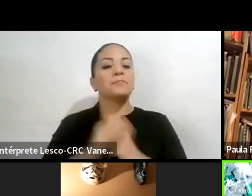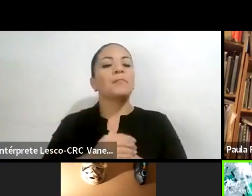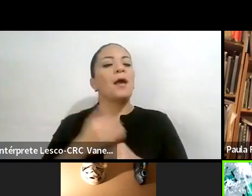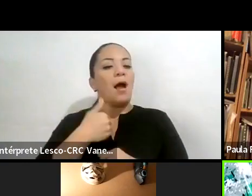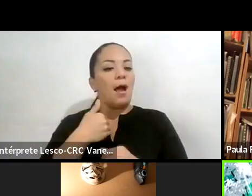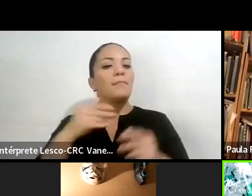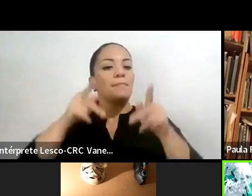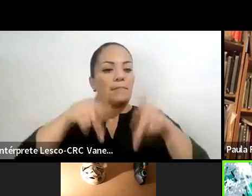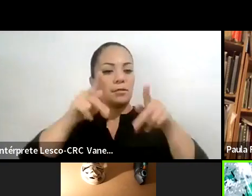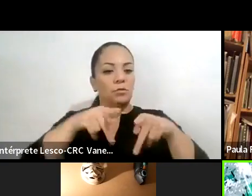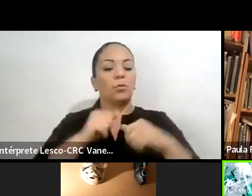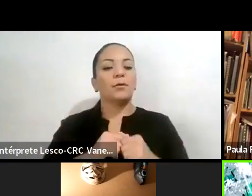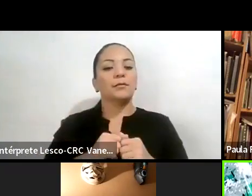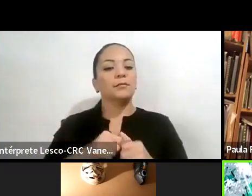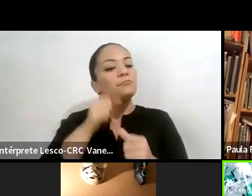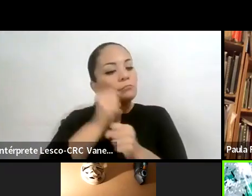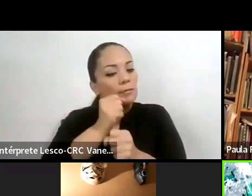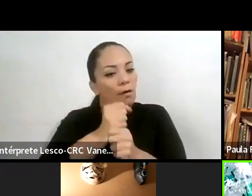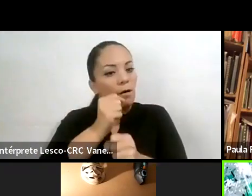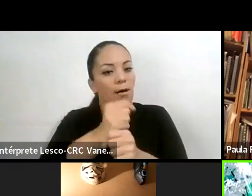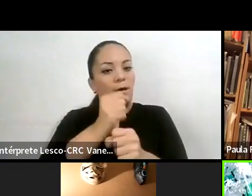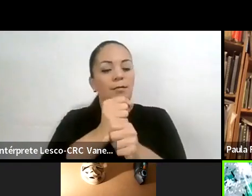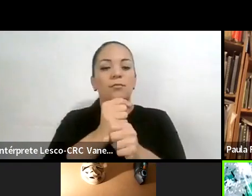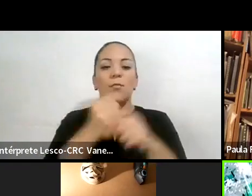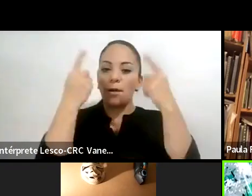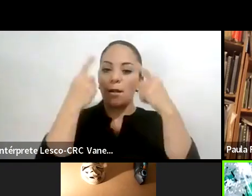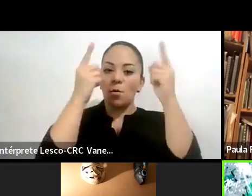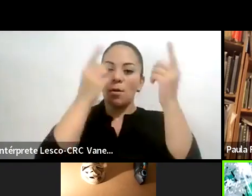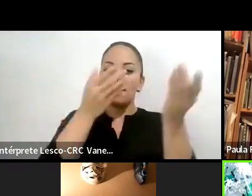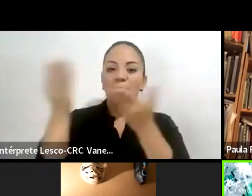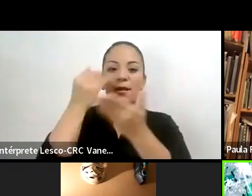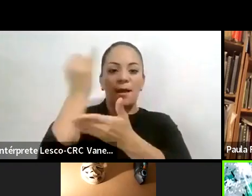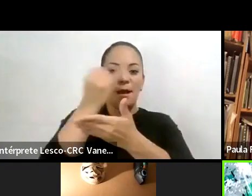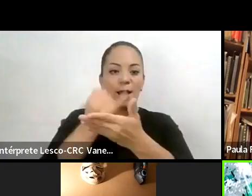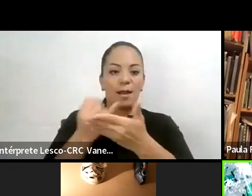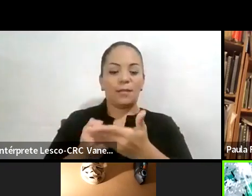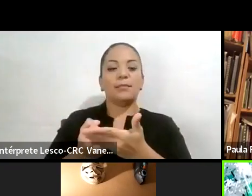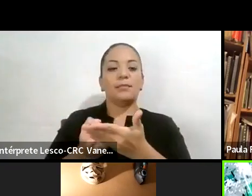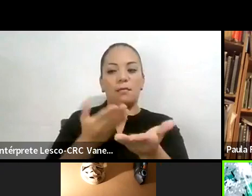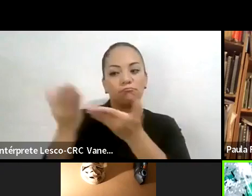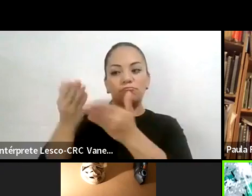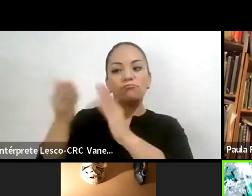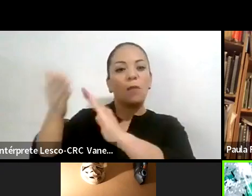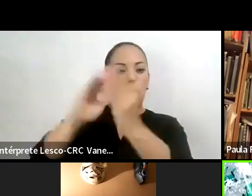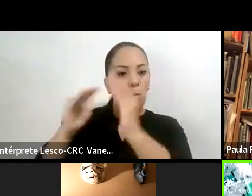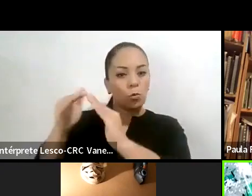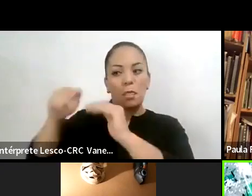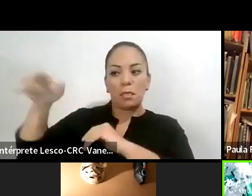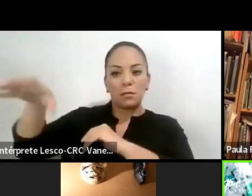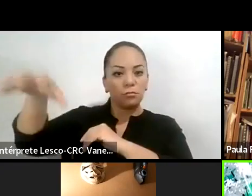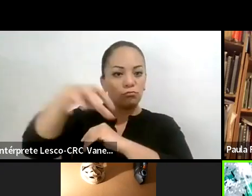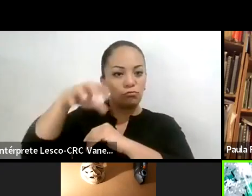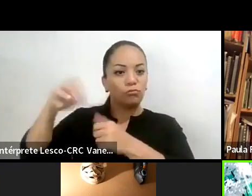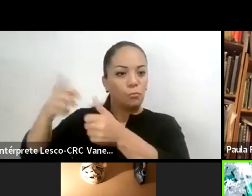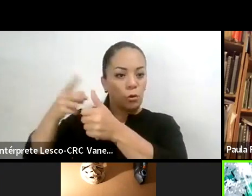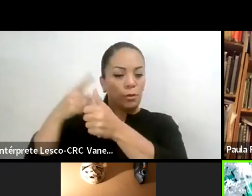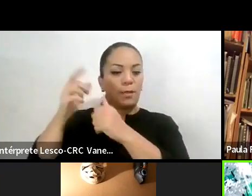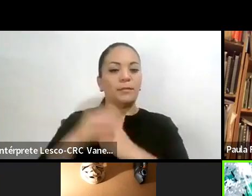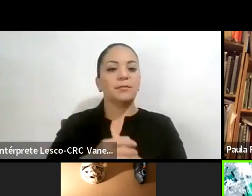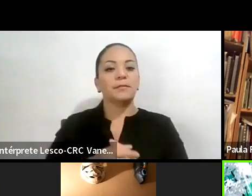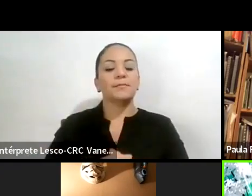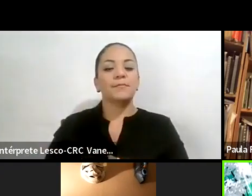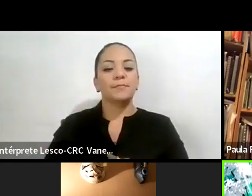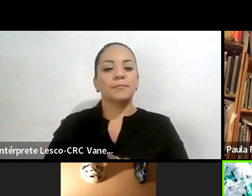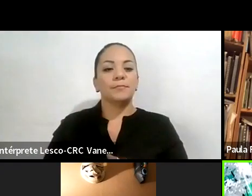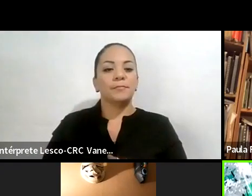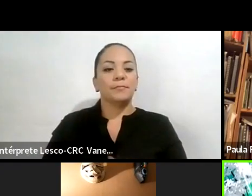personas que están ahí trabajando por llevar el arte a comunidades prioritarias, que de hecho tal vez